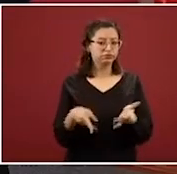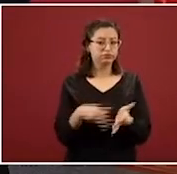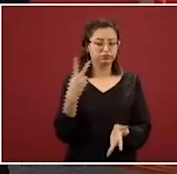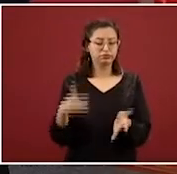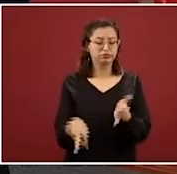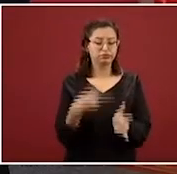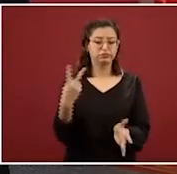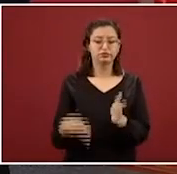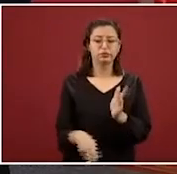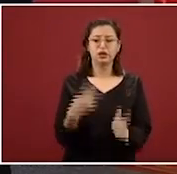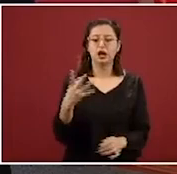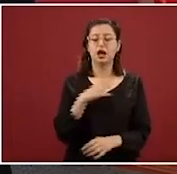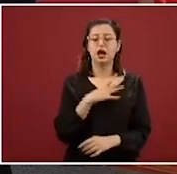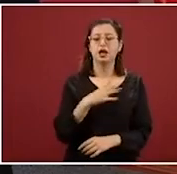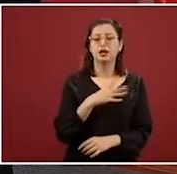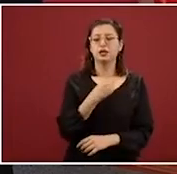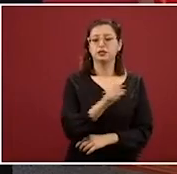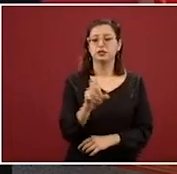llevamos